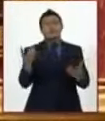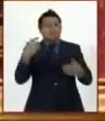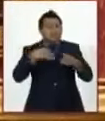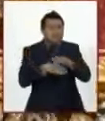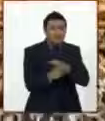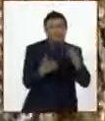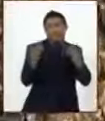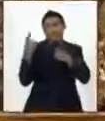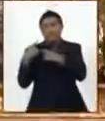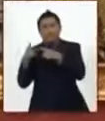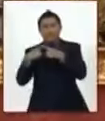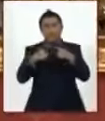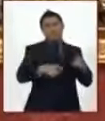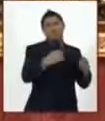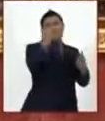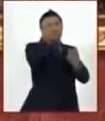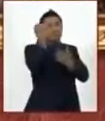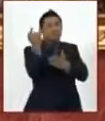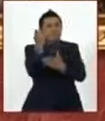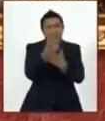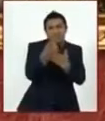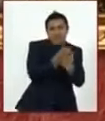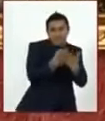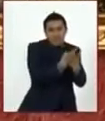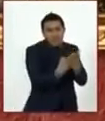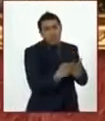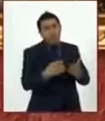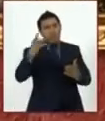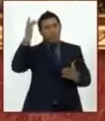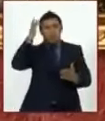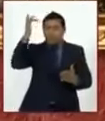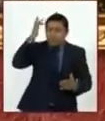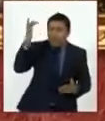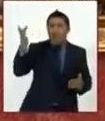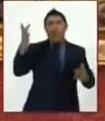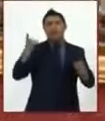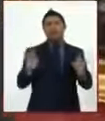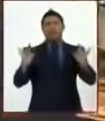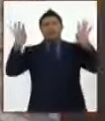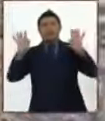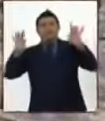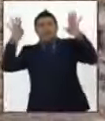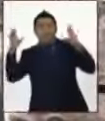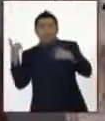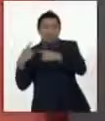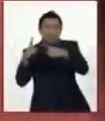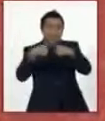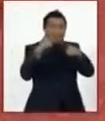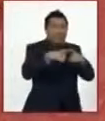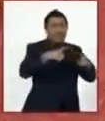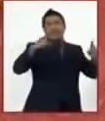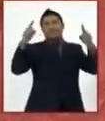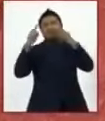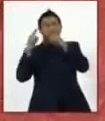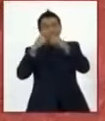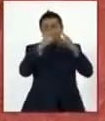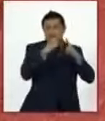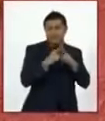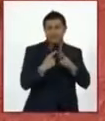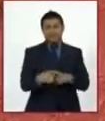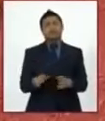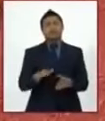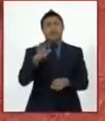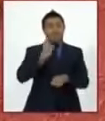e imágenes de vírgenes, santos, ángeles y escenas religiosas. Entre los principales pintores del barroco